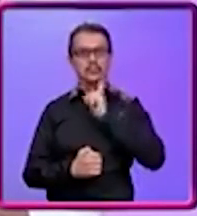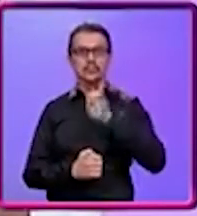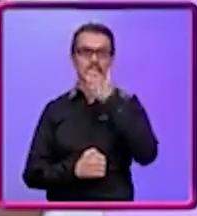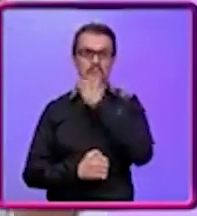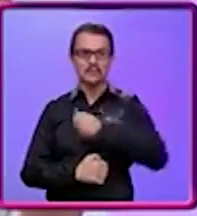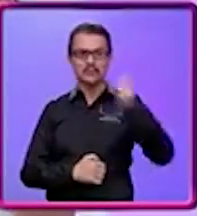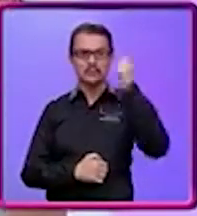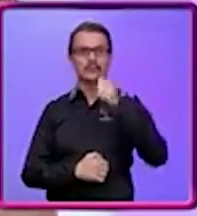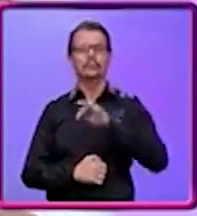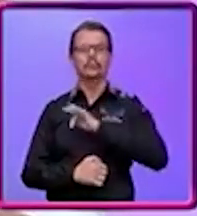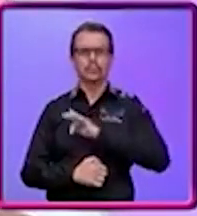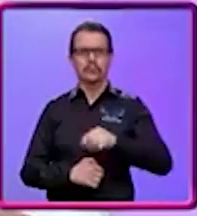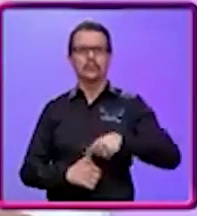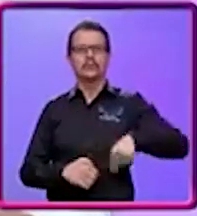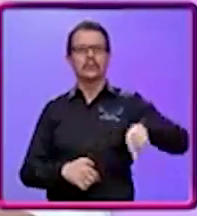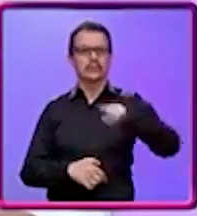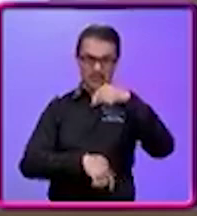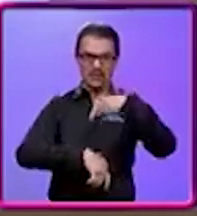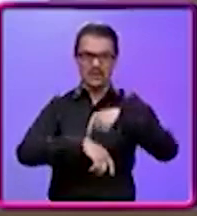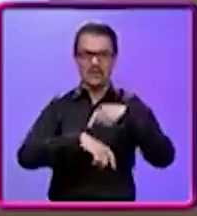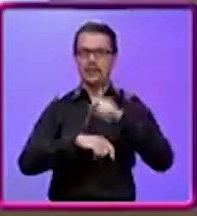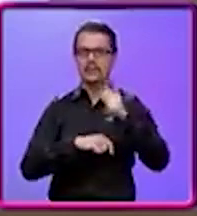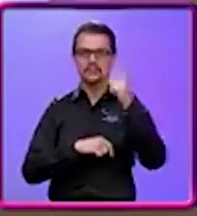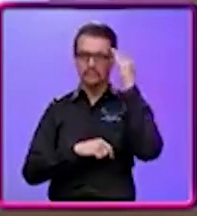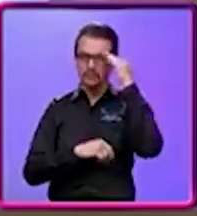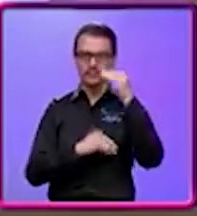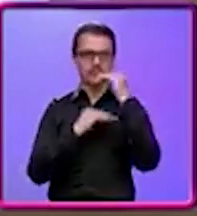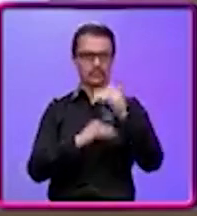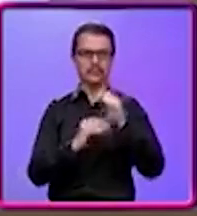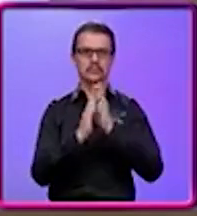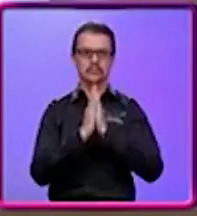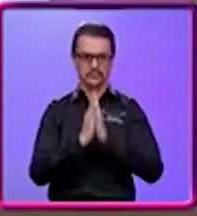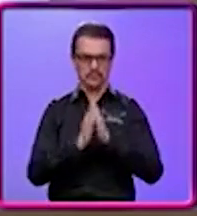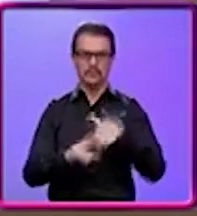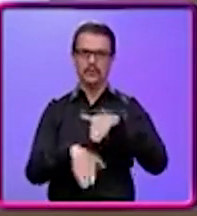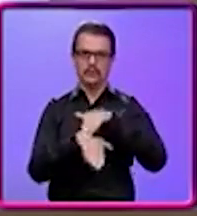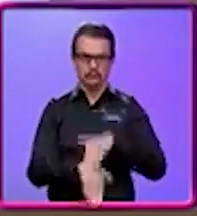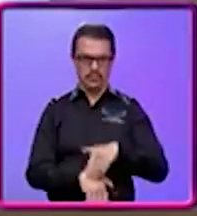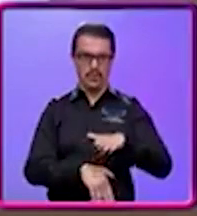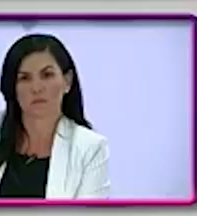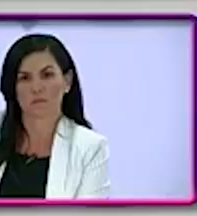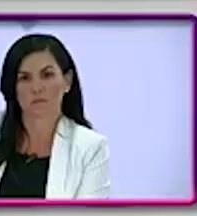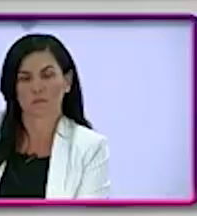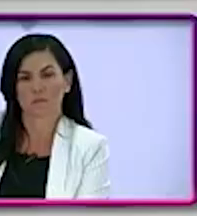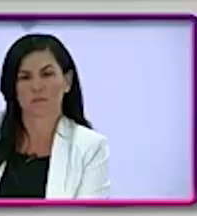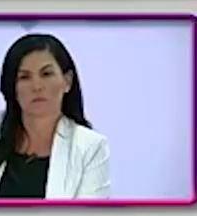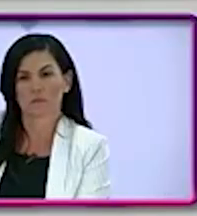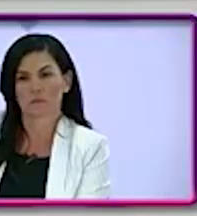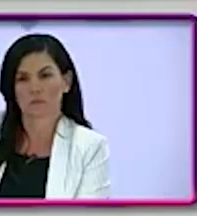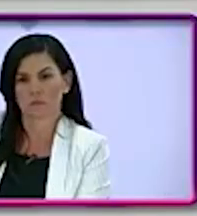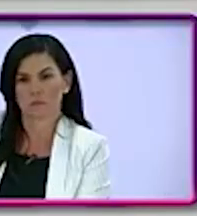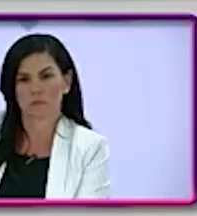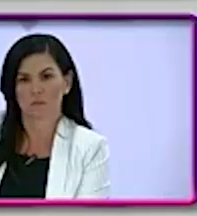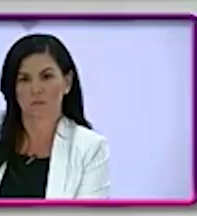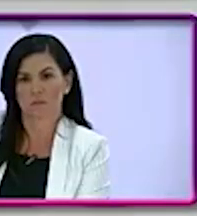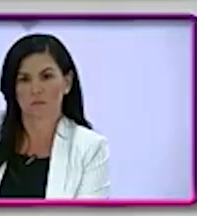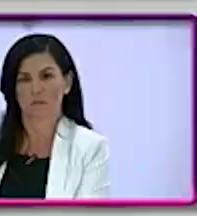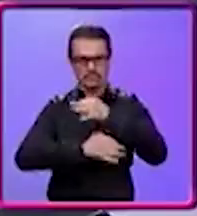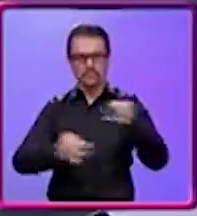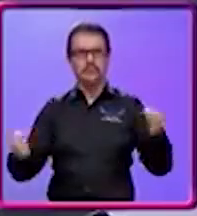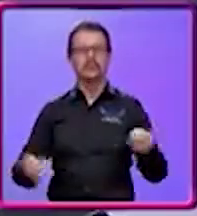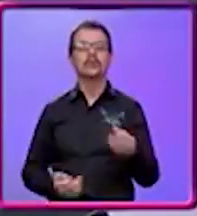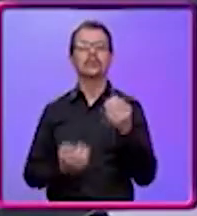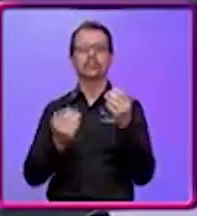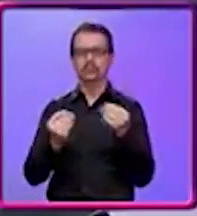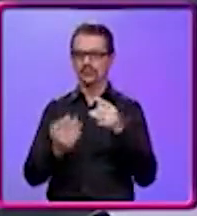desarrollo sustentable y salud y educación en cada uno de estos los participantes tuvieron la oportunidad de réplica durante un minuto donde